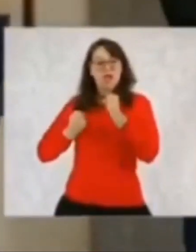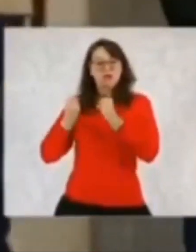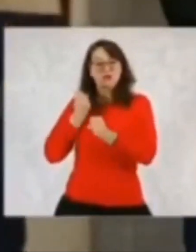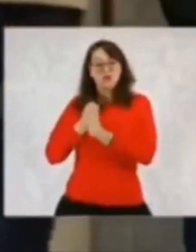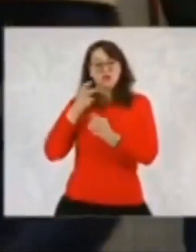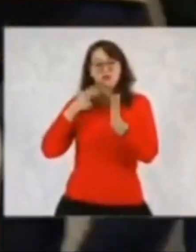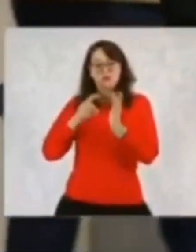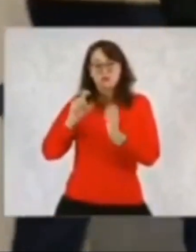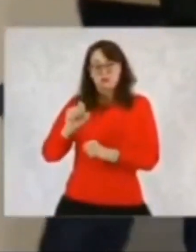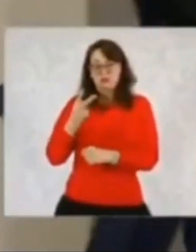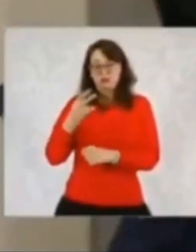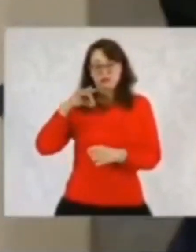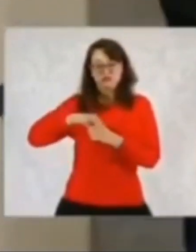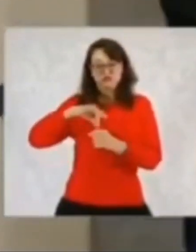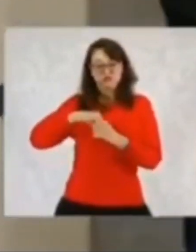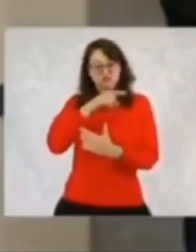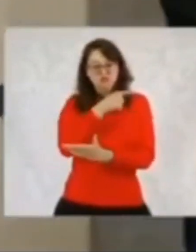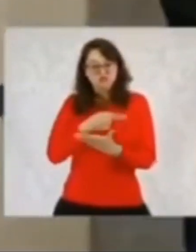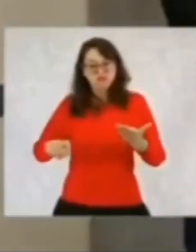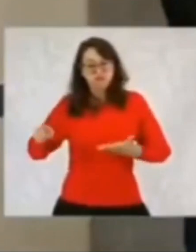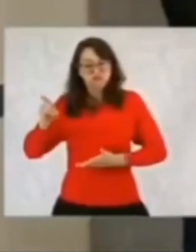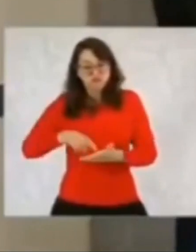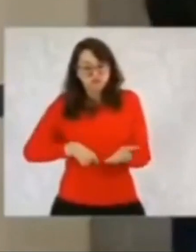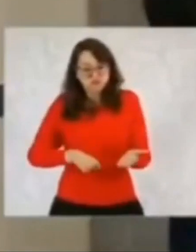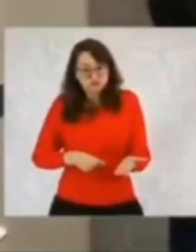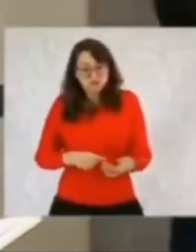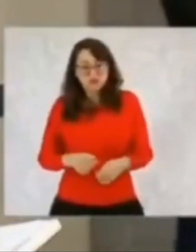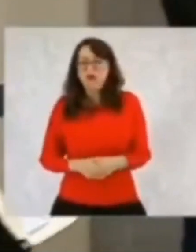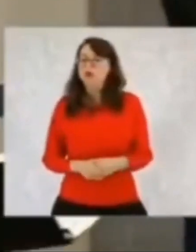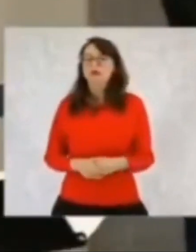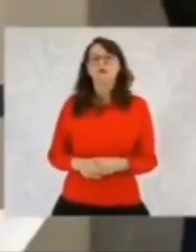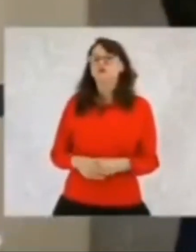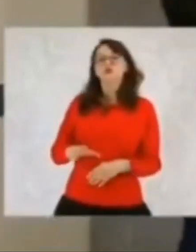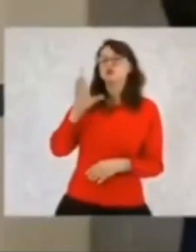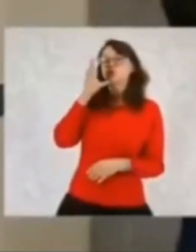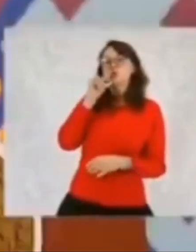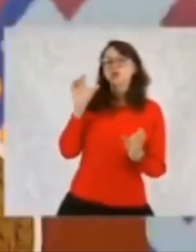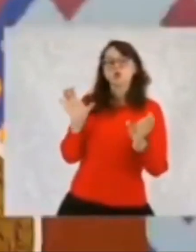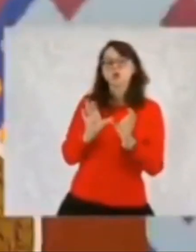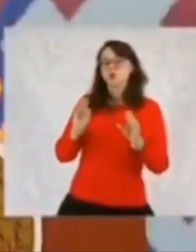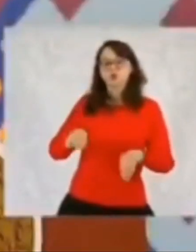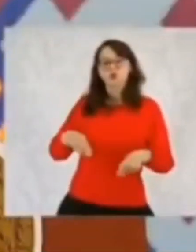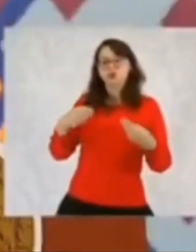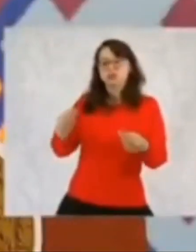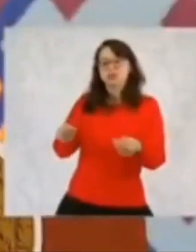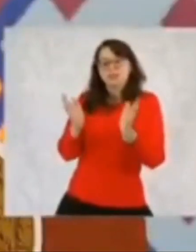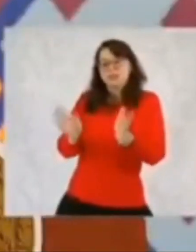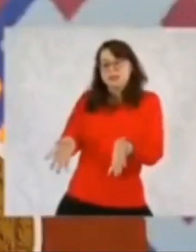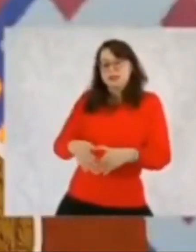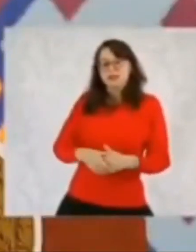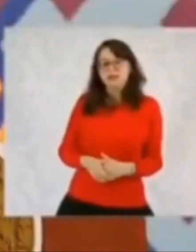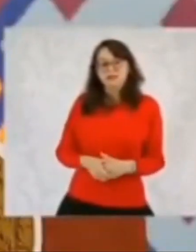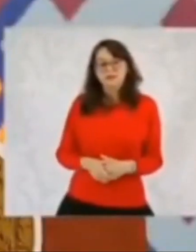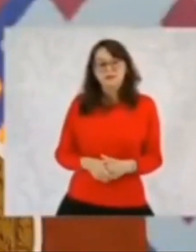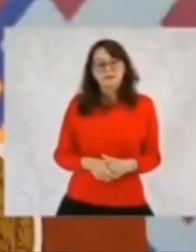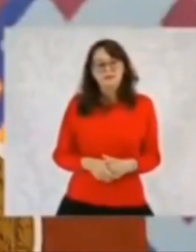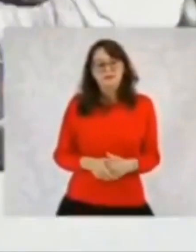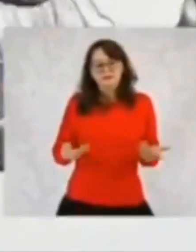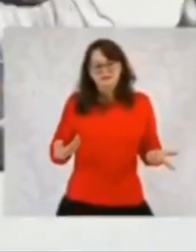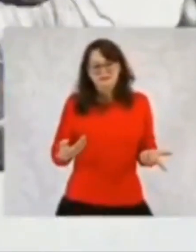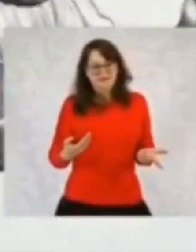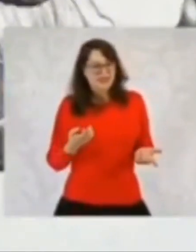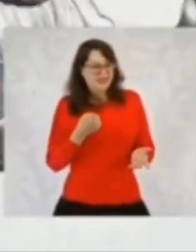Monterrey? Ya eso no es posible porque ya se entregó la constancia. Por eso, sí. Pero entonces sí es posible la